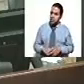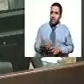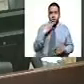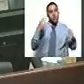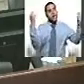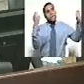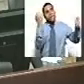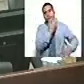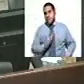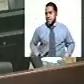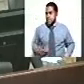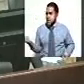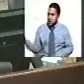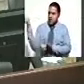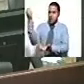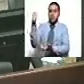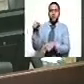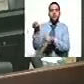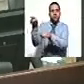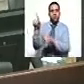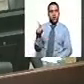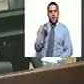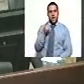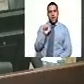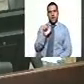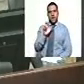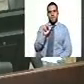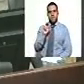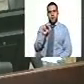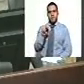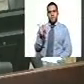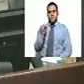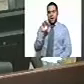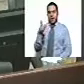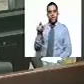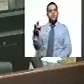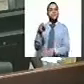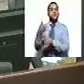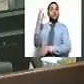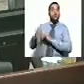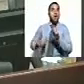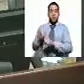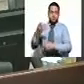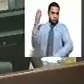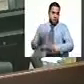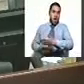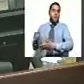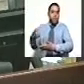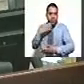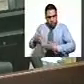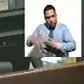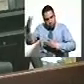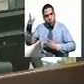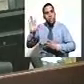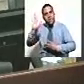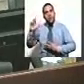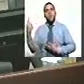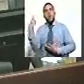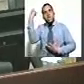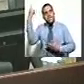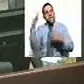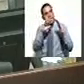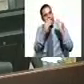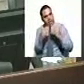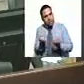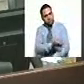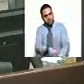de los colombianos humildes del señor Vargas se va a acabar en uno o dos años, pero la política pública de vivienda va a seguir.